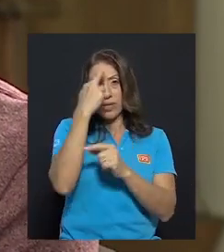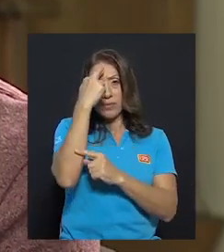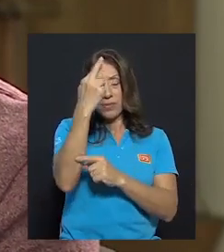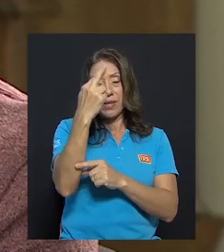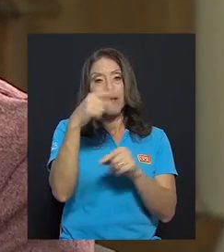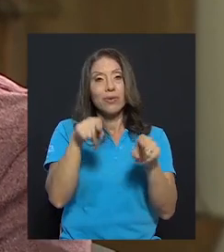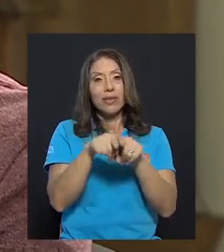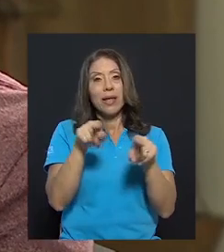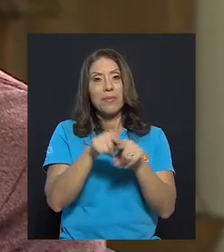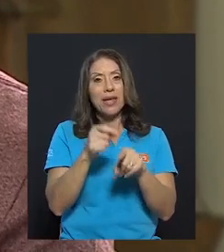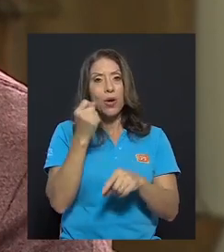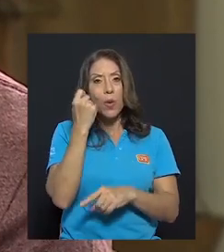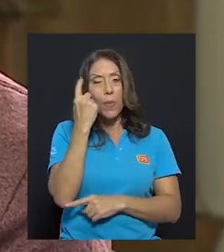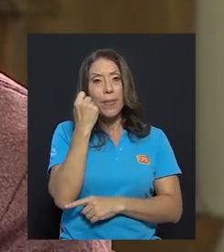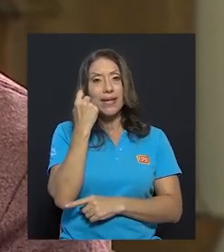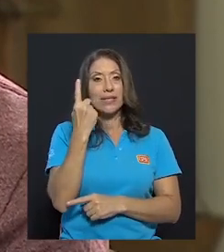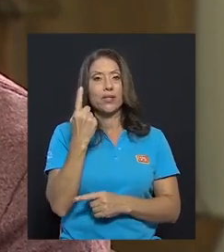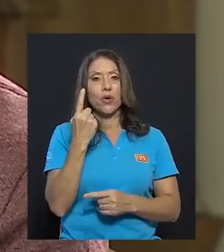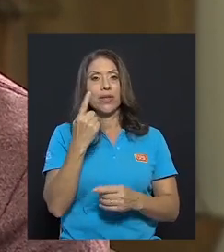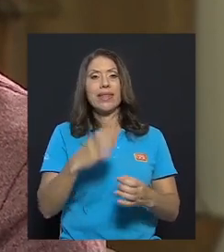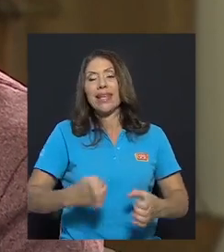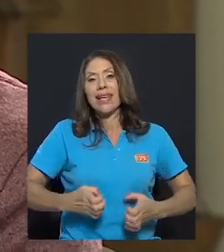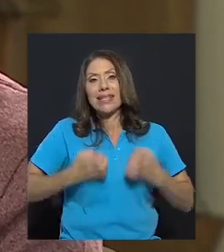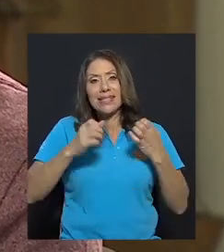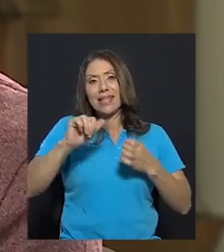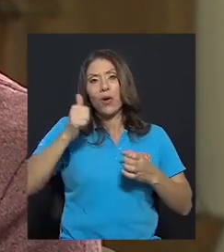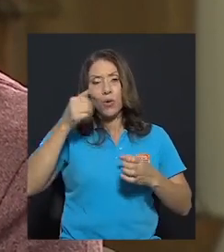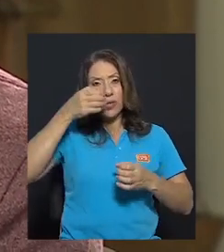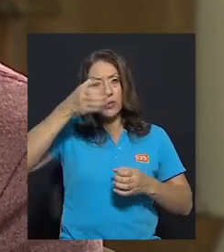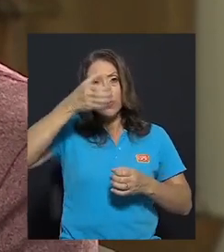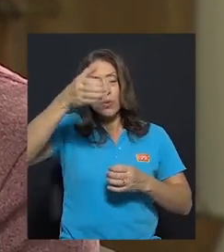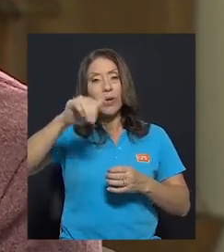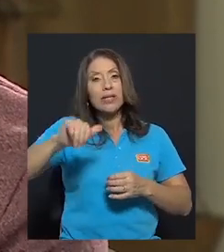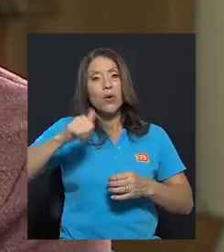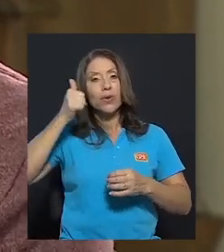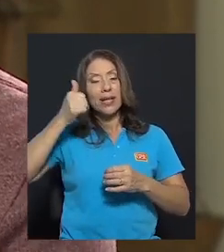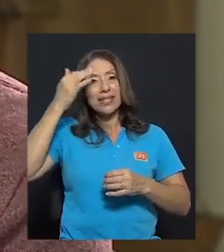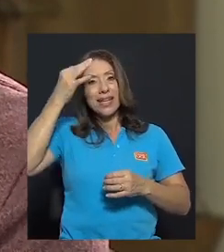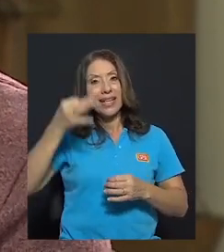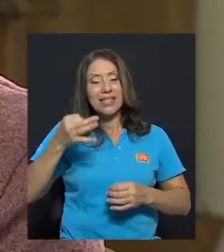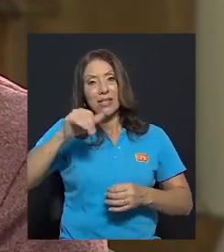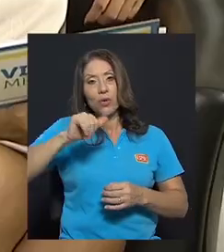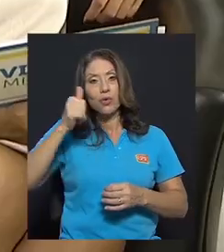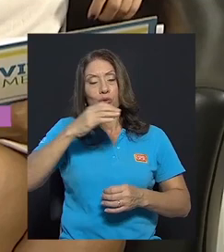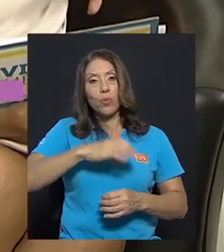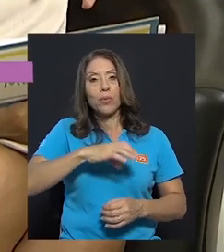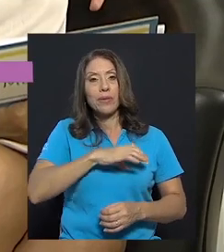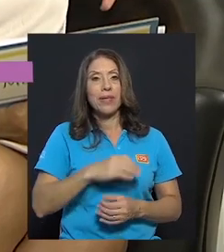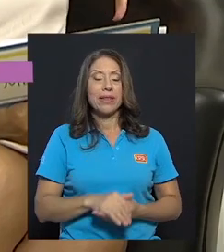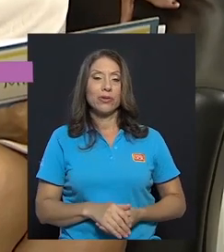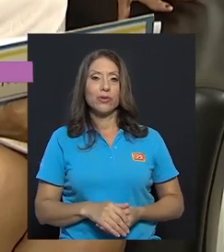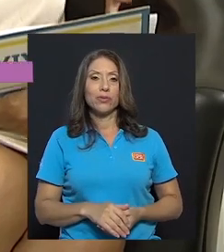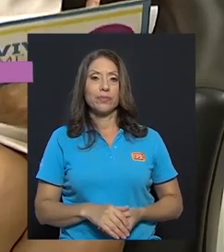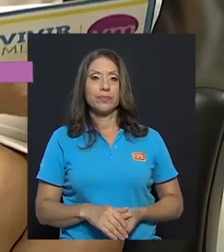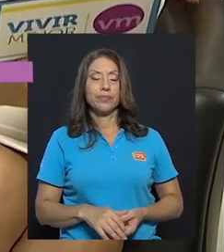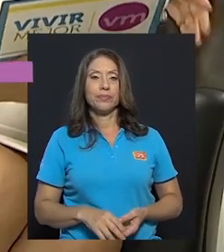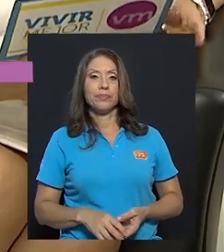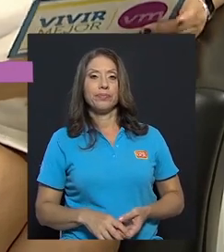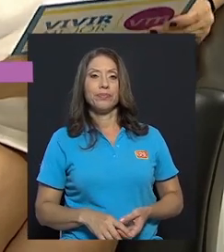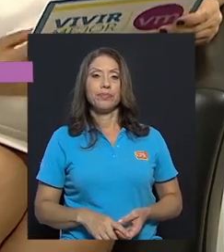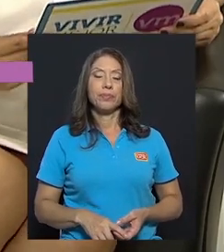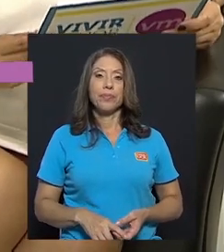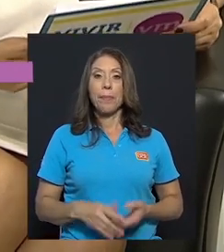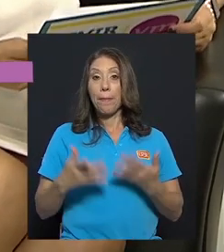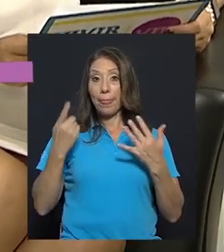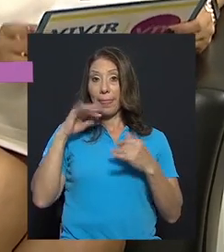la comprensión de que existen otras culturas, otras creencias y otros comportamientos. Andy, ya para cerrar, ya